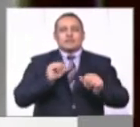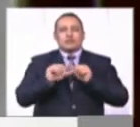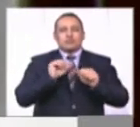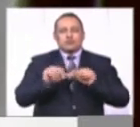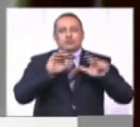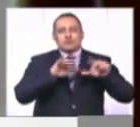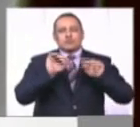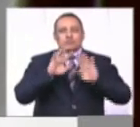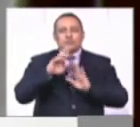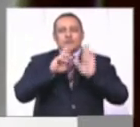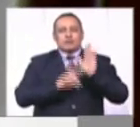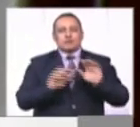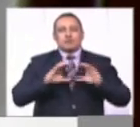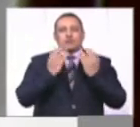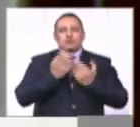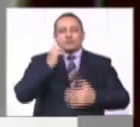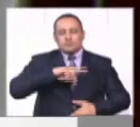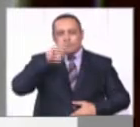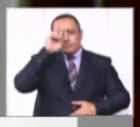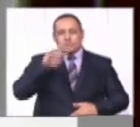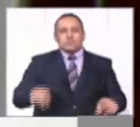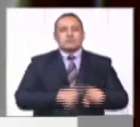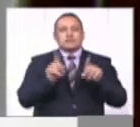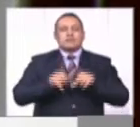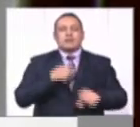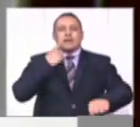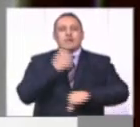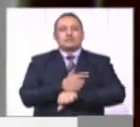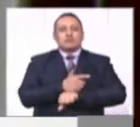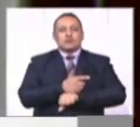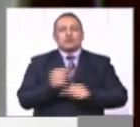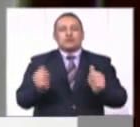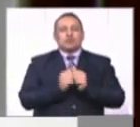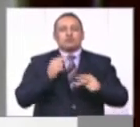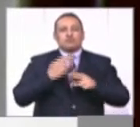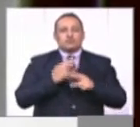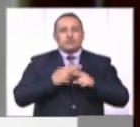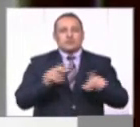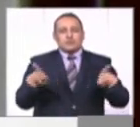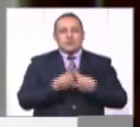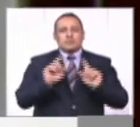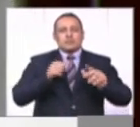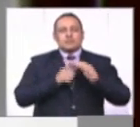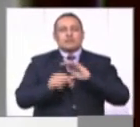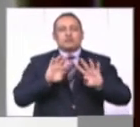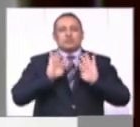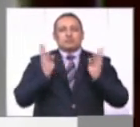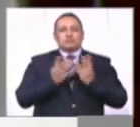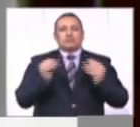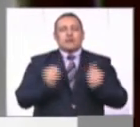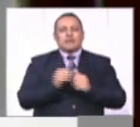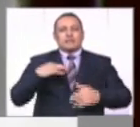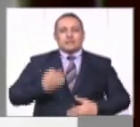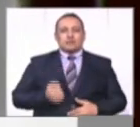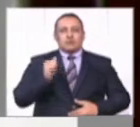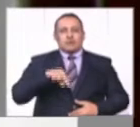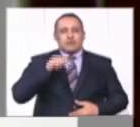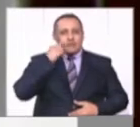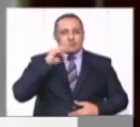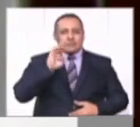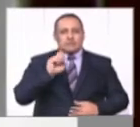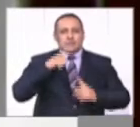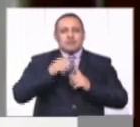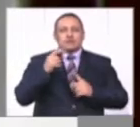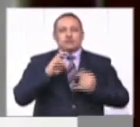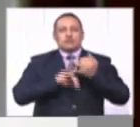89 del reglamento del Congreso de la República acusar en su nombre ante el pleno del Congreso al Señor Aníbal Torres